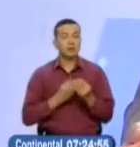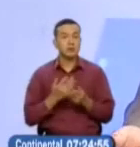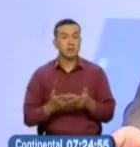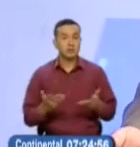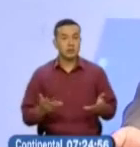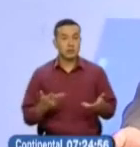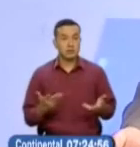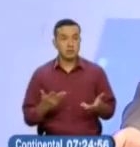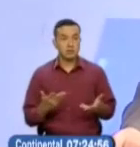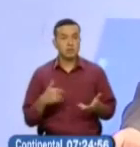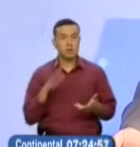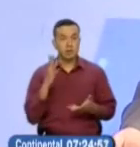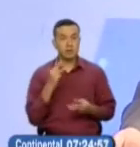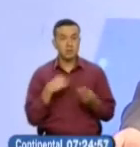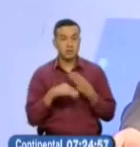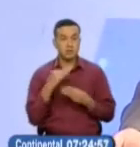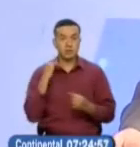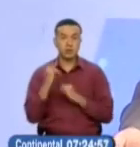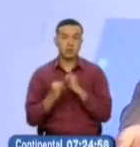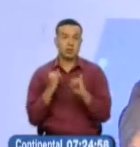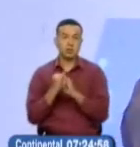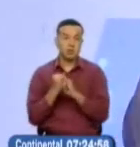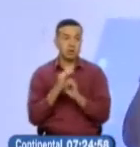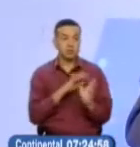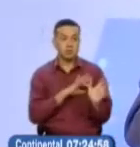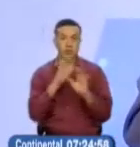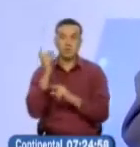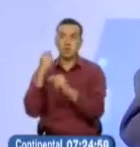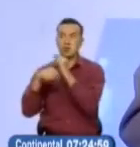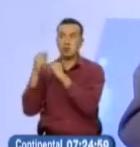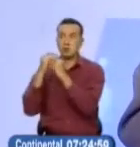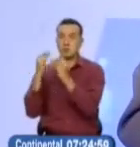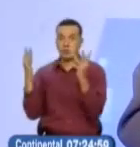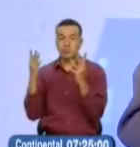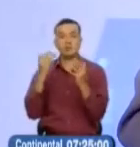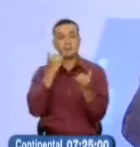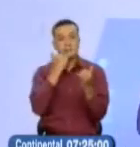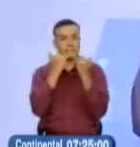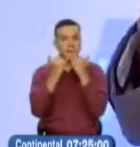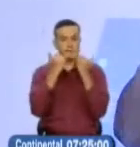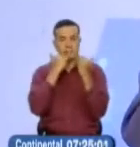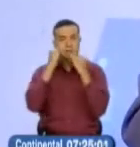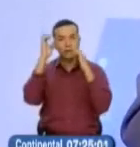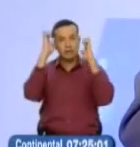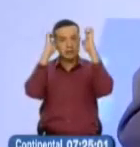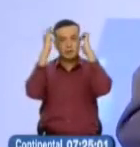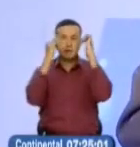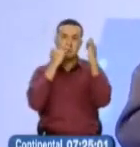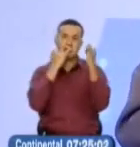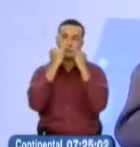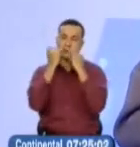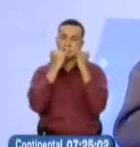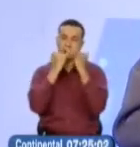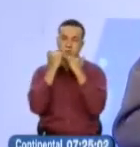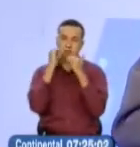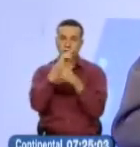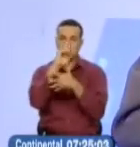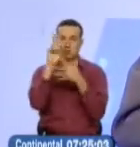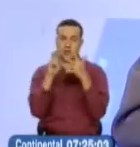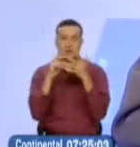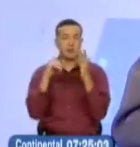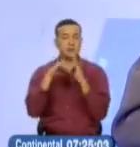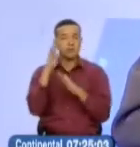es ganarse el mercado exterior y ahí ha habido varios errores de política exterior en